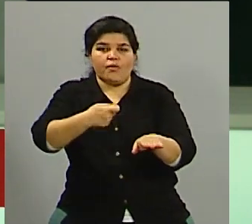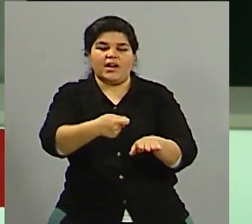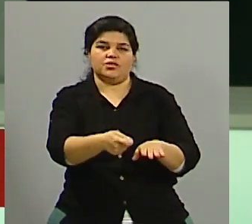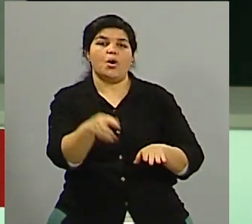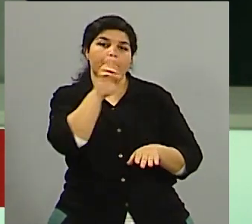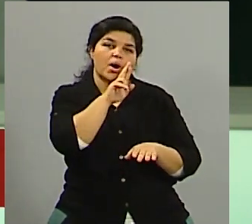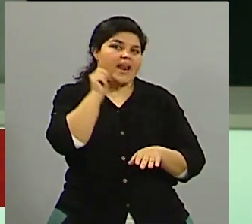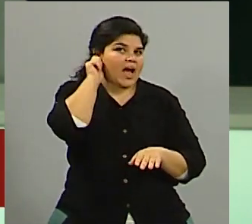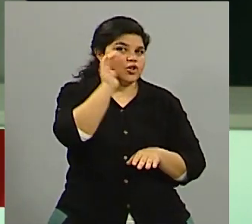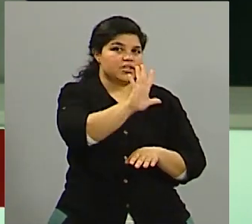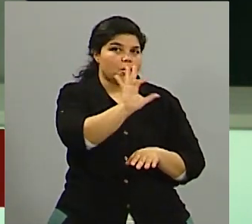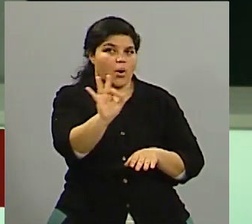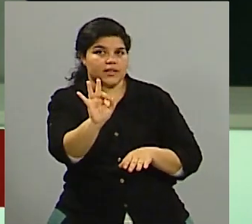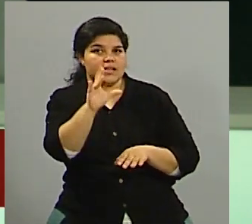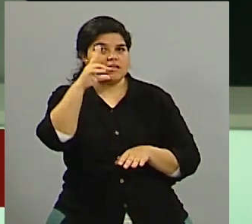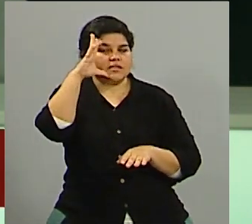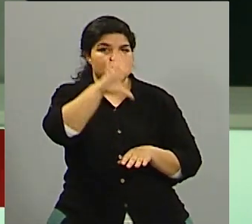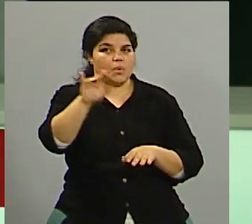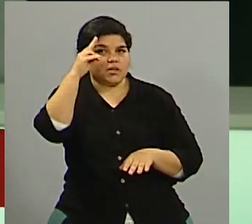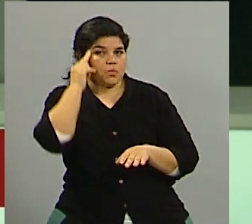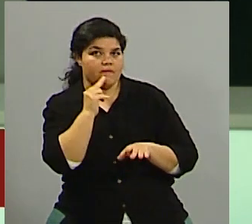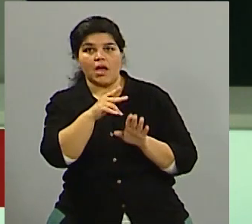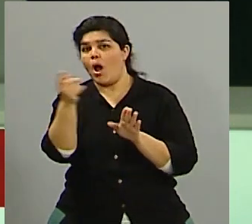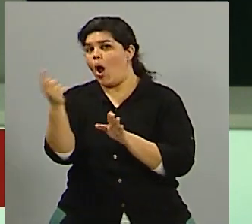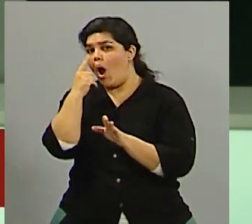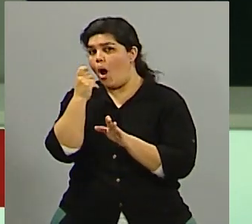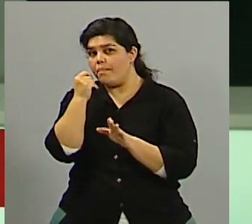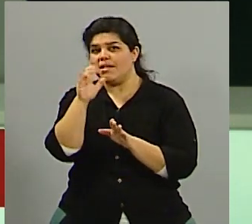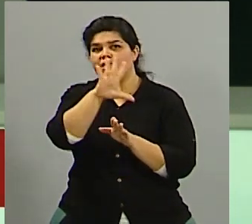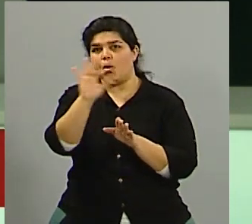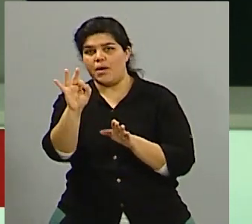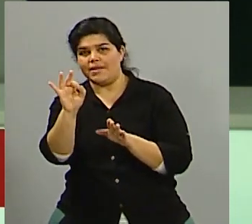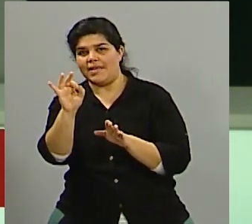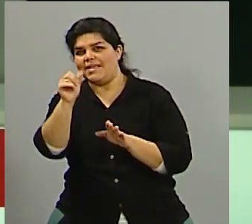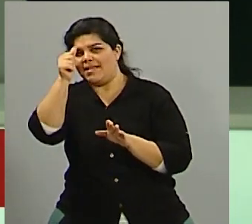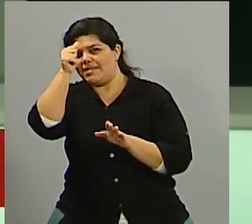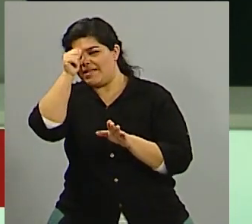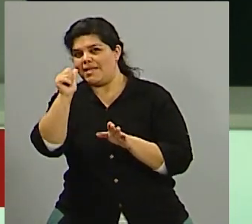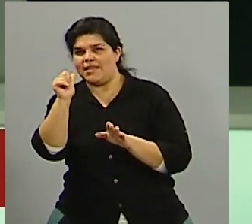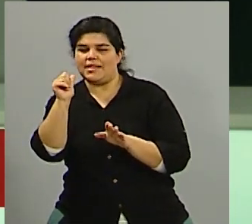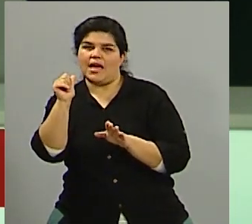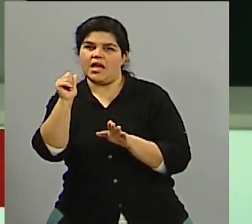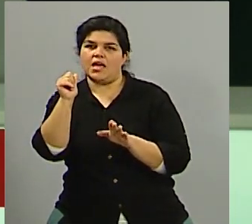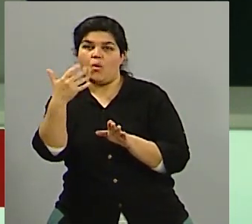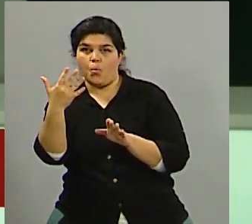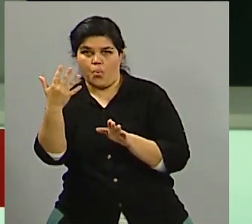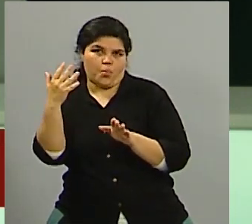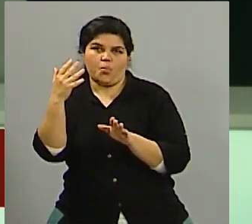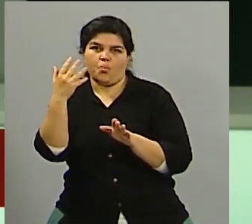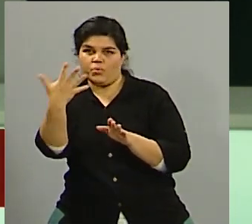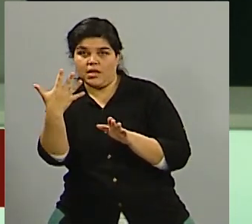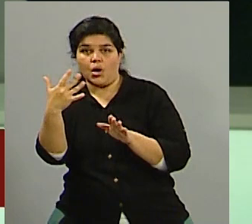y los 59 años y los varones entre los 55 y los 64 años, que ya saben que van a llegar a la